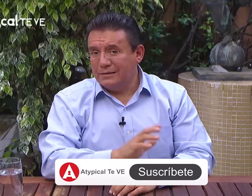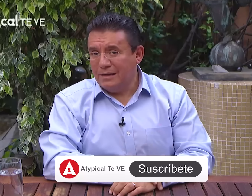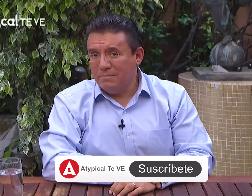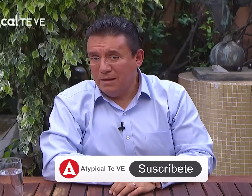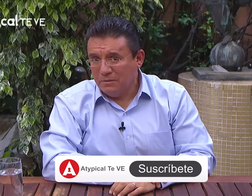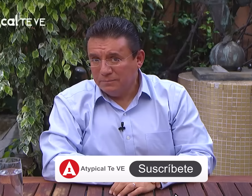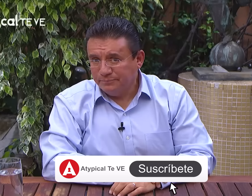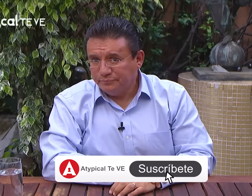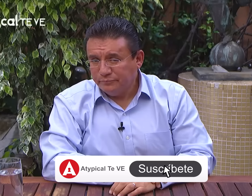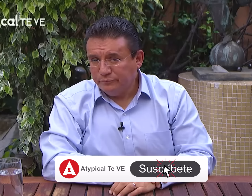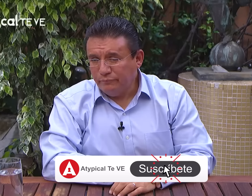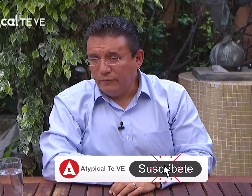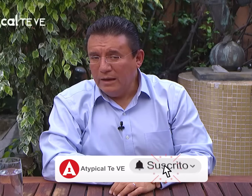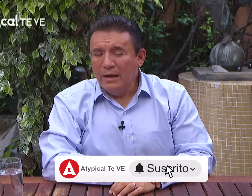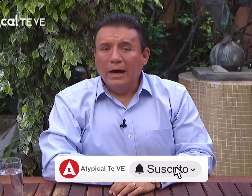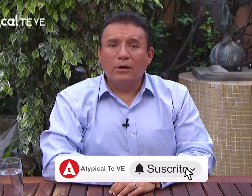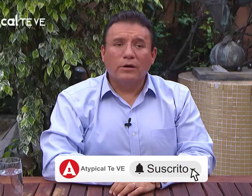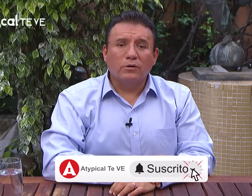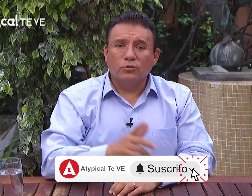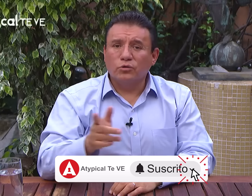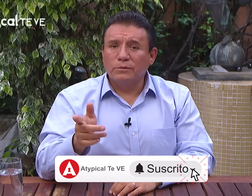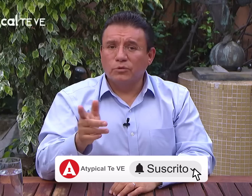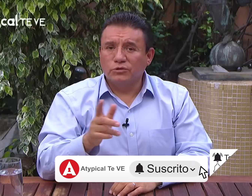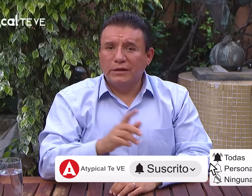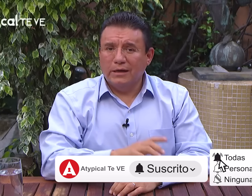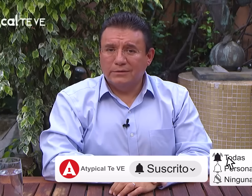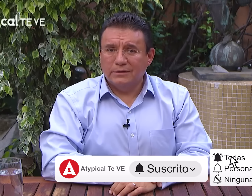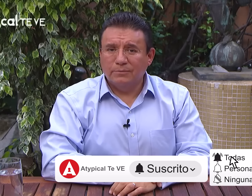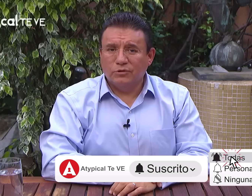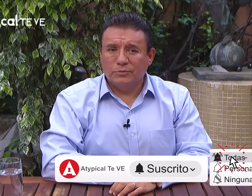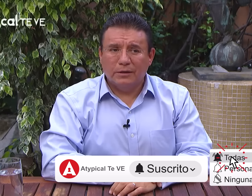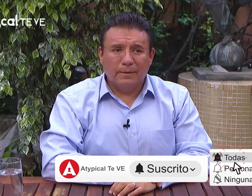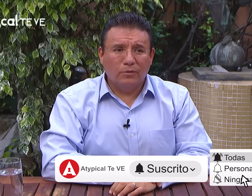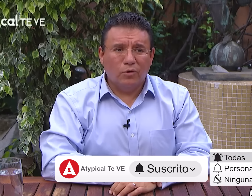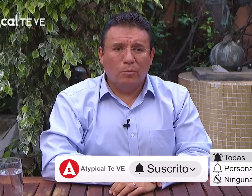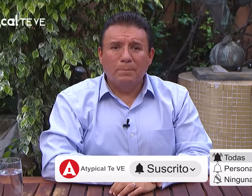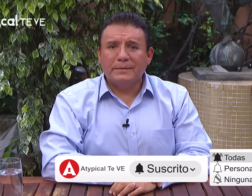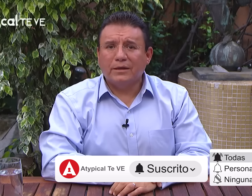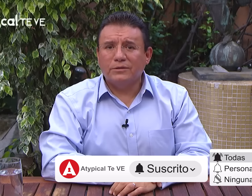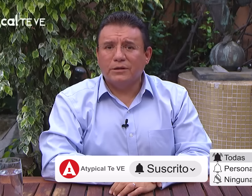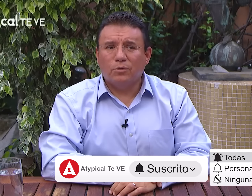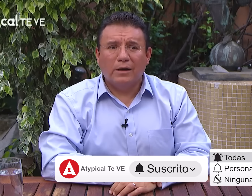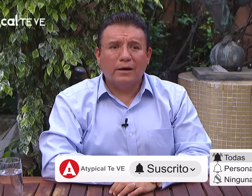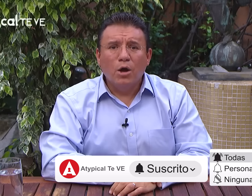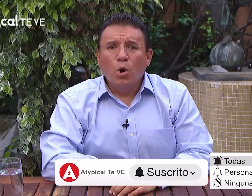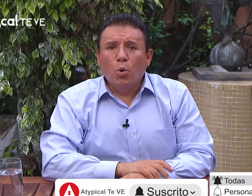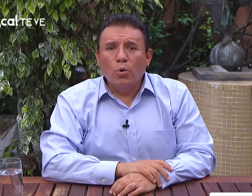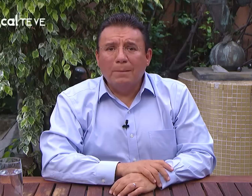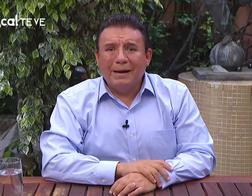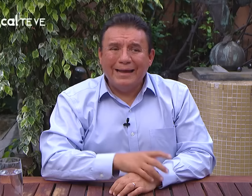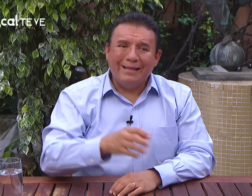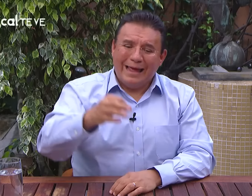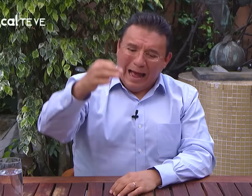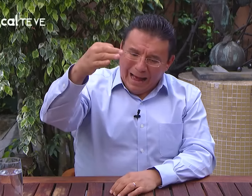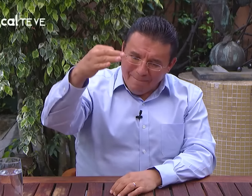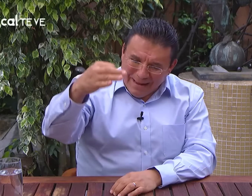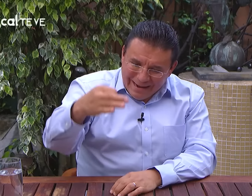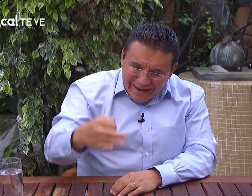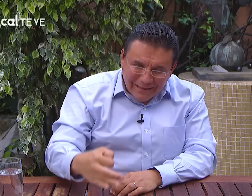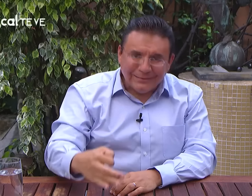La estrategia es el miedo. A lo largo de los últimos días hemos observado cómo ha empezado a circular una playera